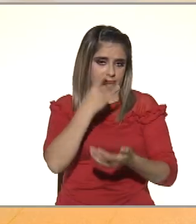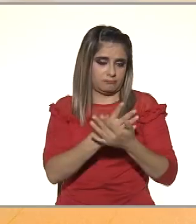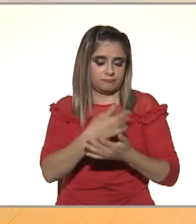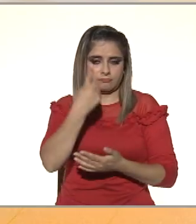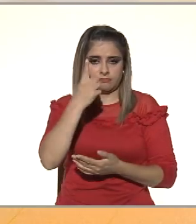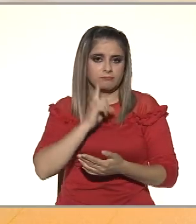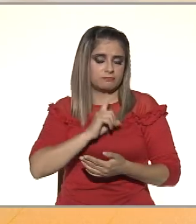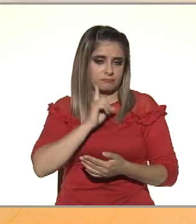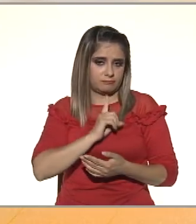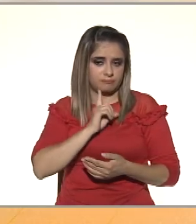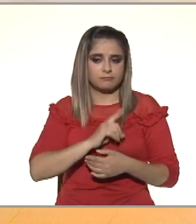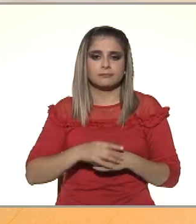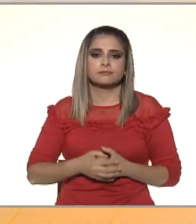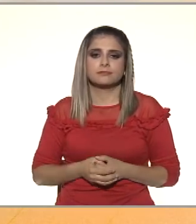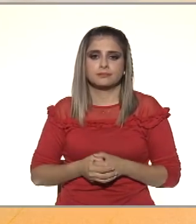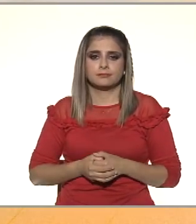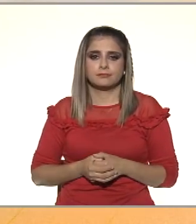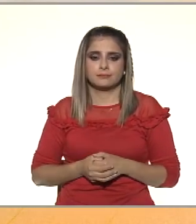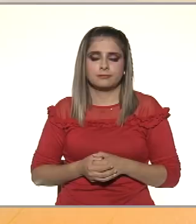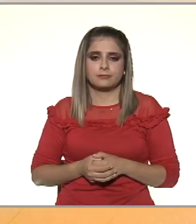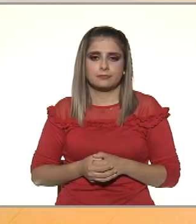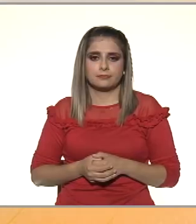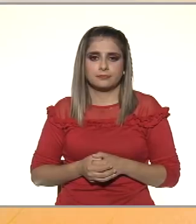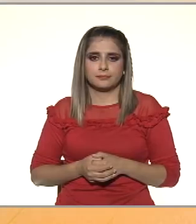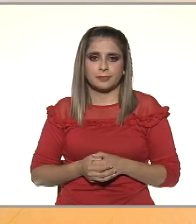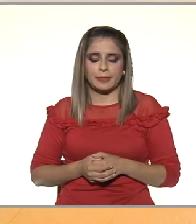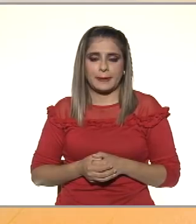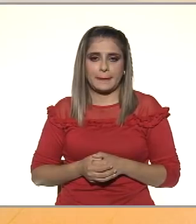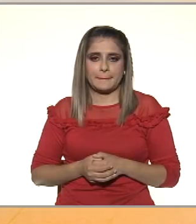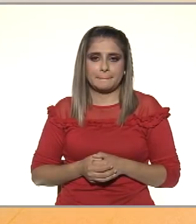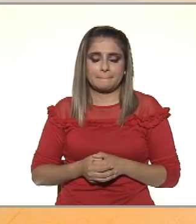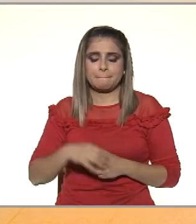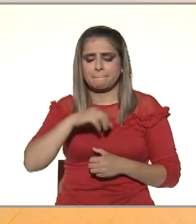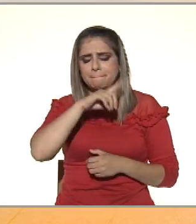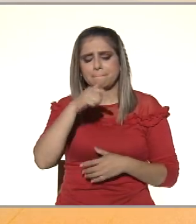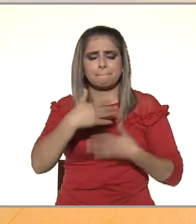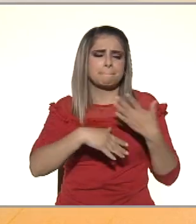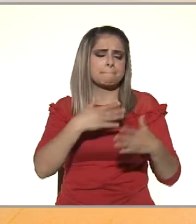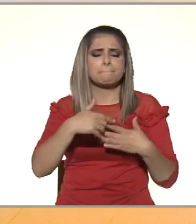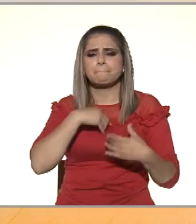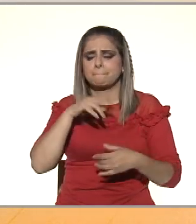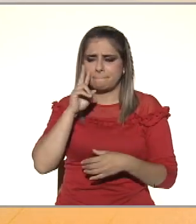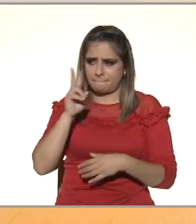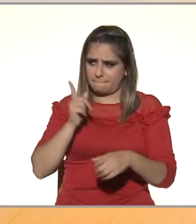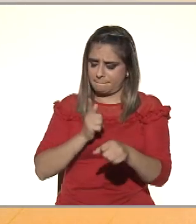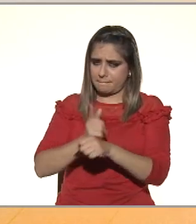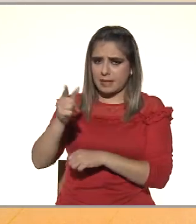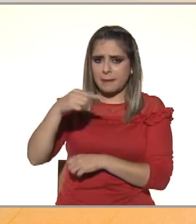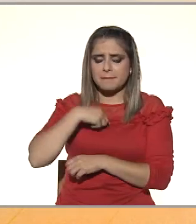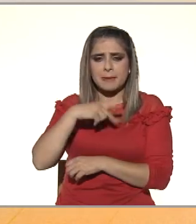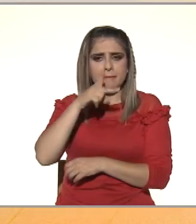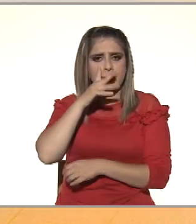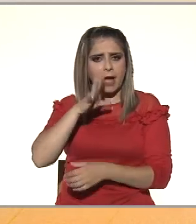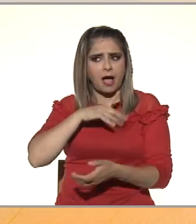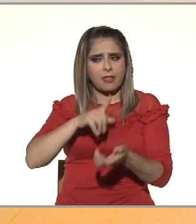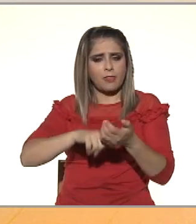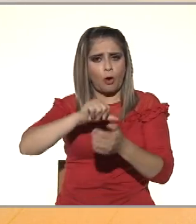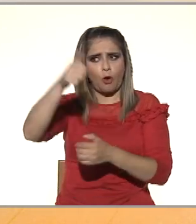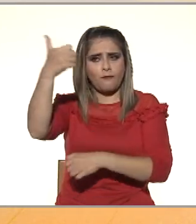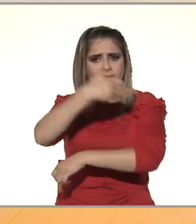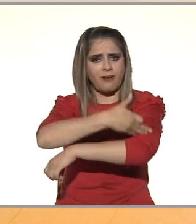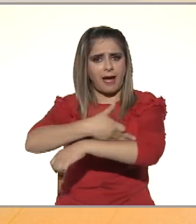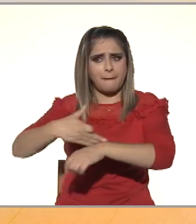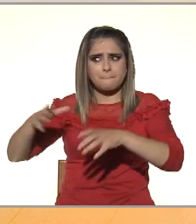mujer, pero de la manera en cómo me di cuenta de que mi padre tenía otra familia es